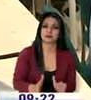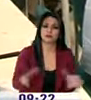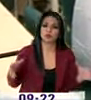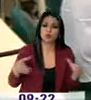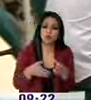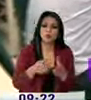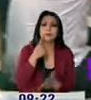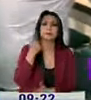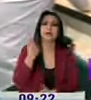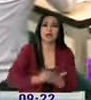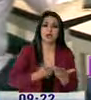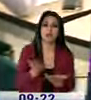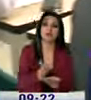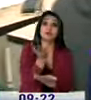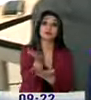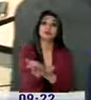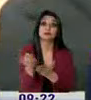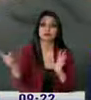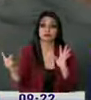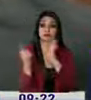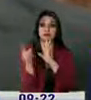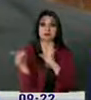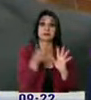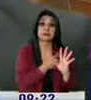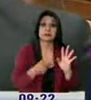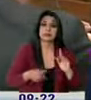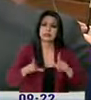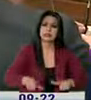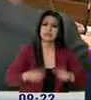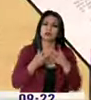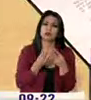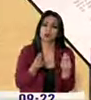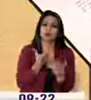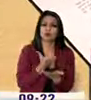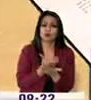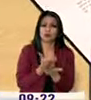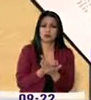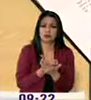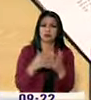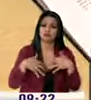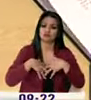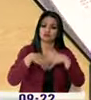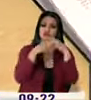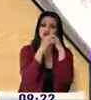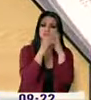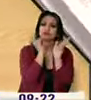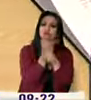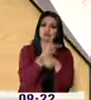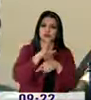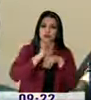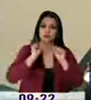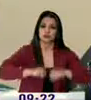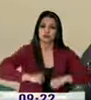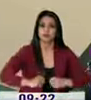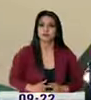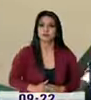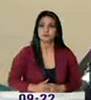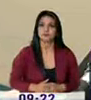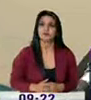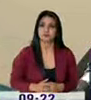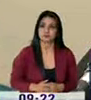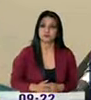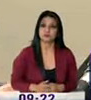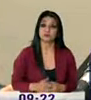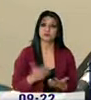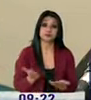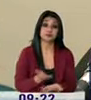de plantearle al presidente Lenín Moreno alternativas económicas para la reactivación de la producción en el país. Y vamos